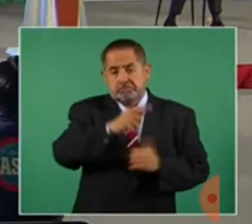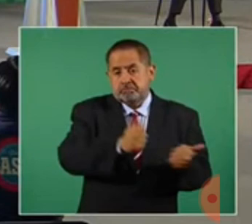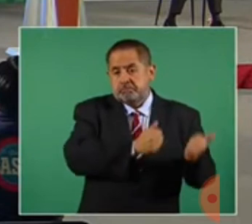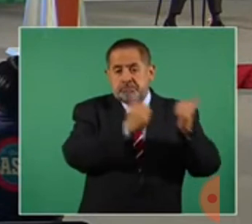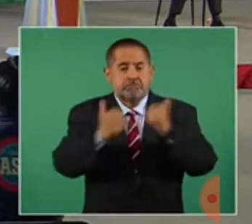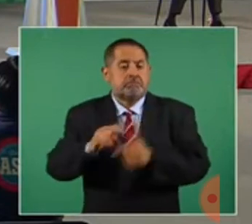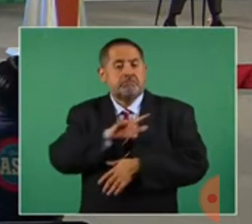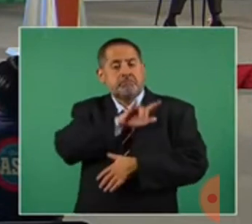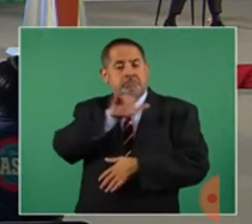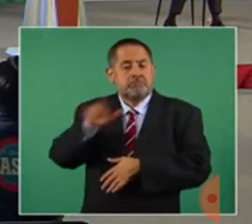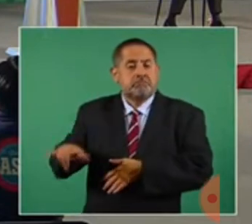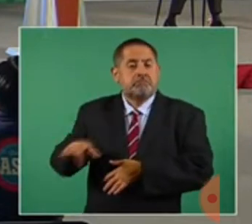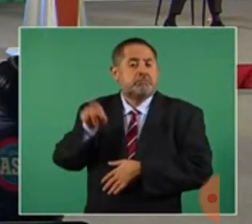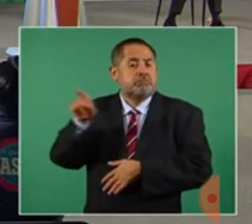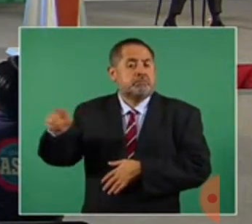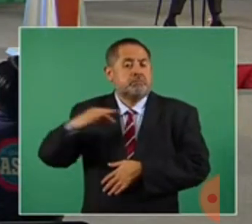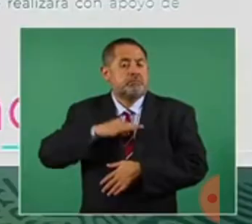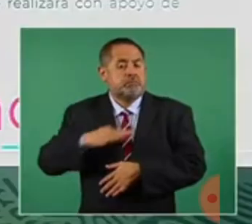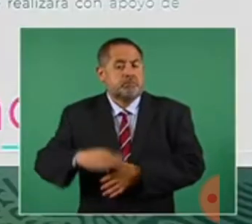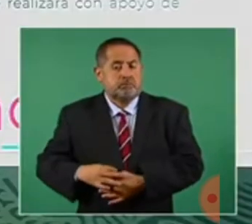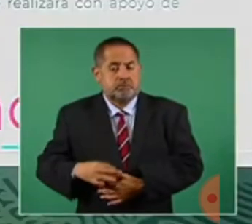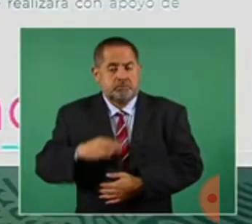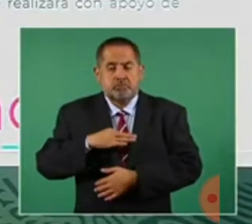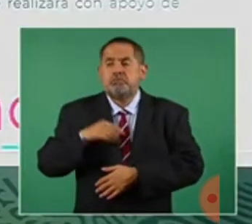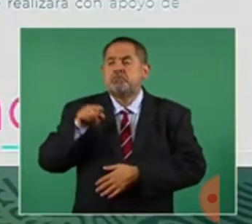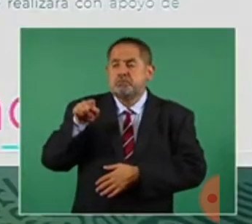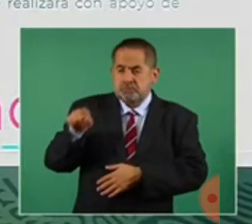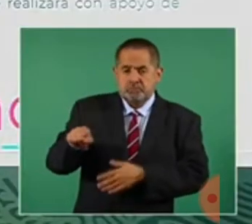aeropuerto de Toluca y ya estamos trabajando con las 2